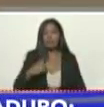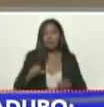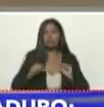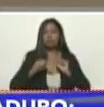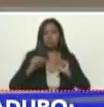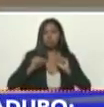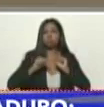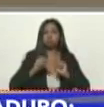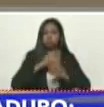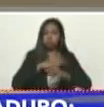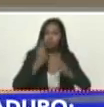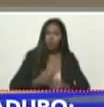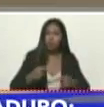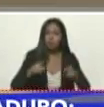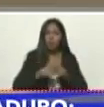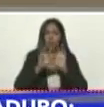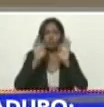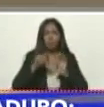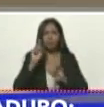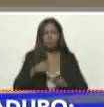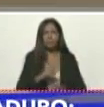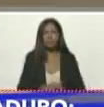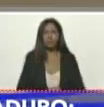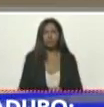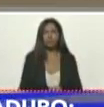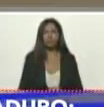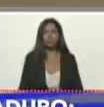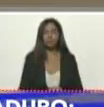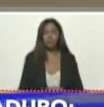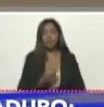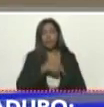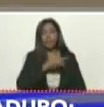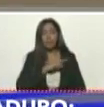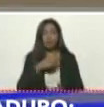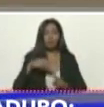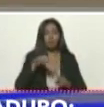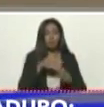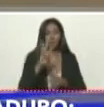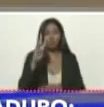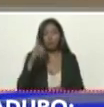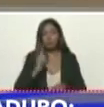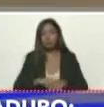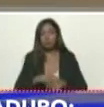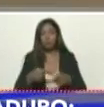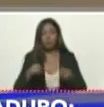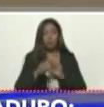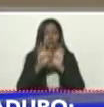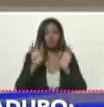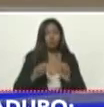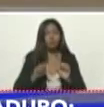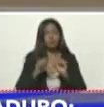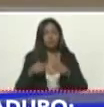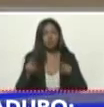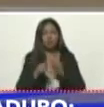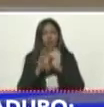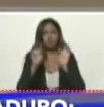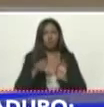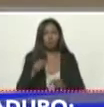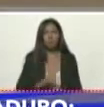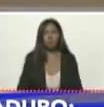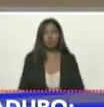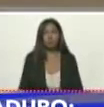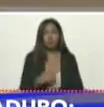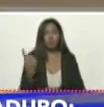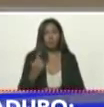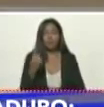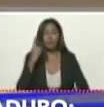pujante, mira. Pero España dominó el juego los cuatro tiempos seguidos. Solamente a